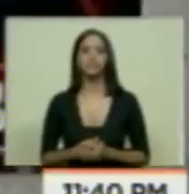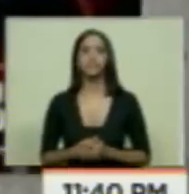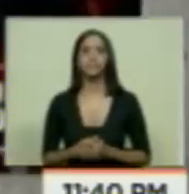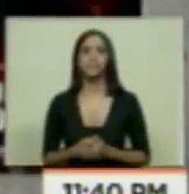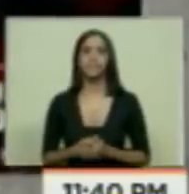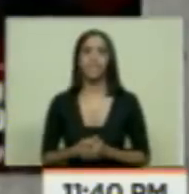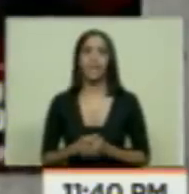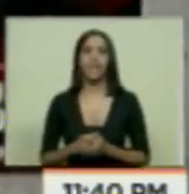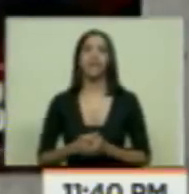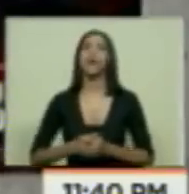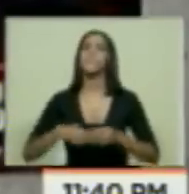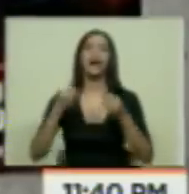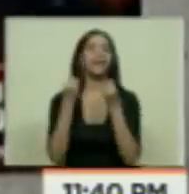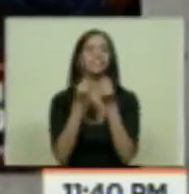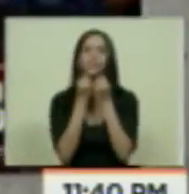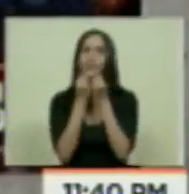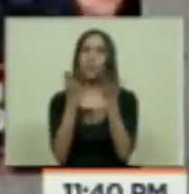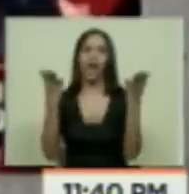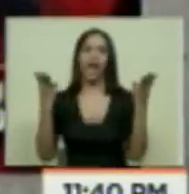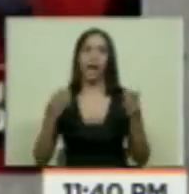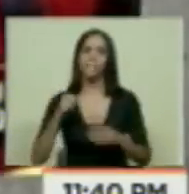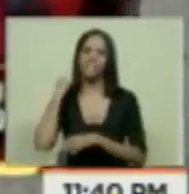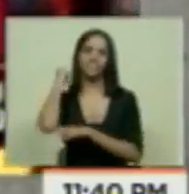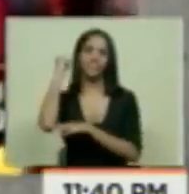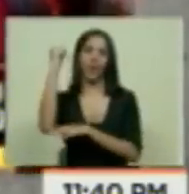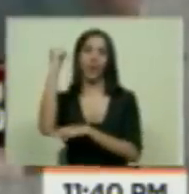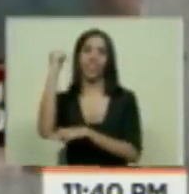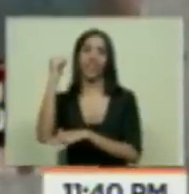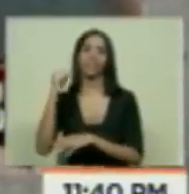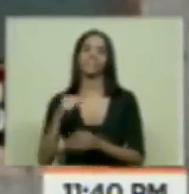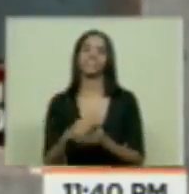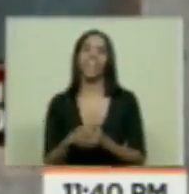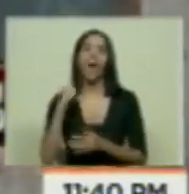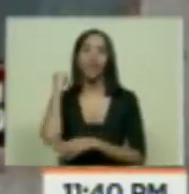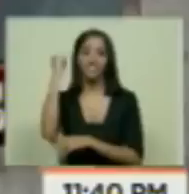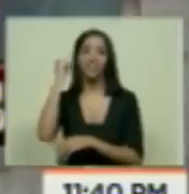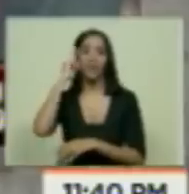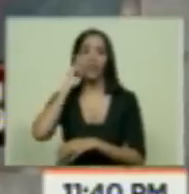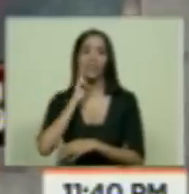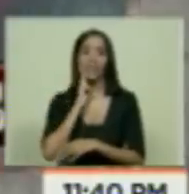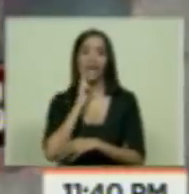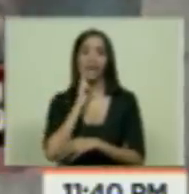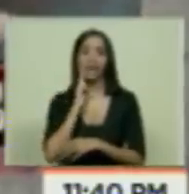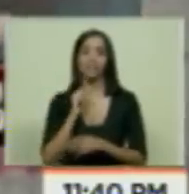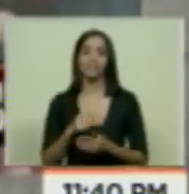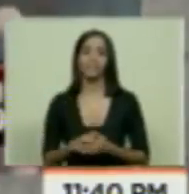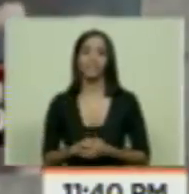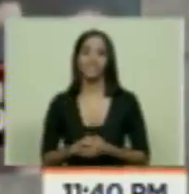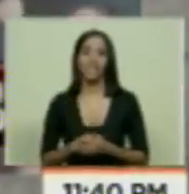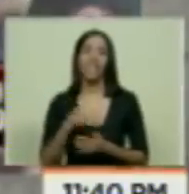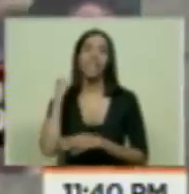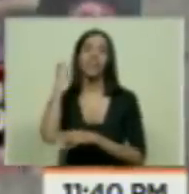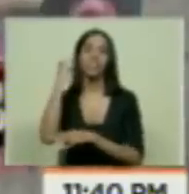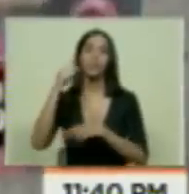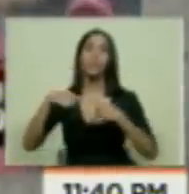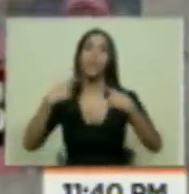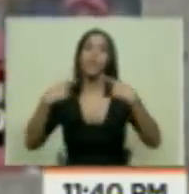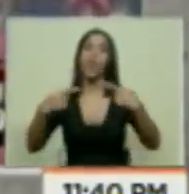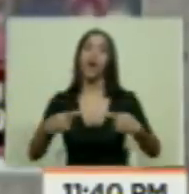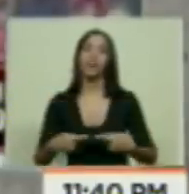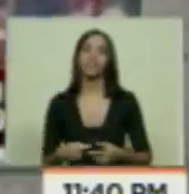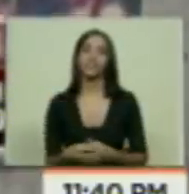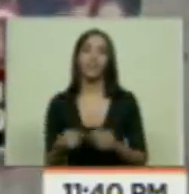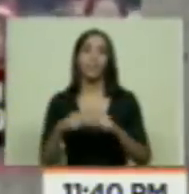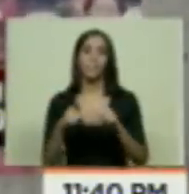Va a ser una gran victoria, la victoria bolivariana, la victoria popular. Pero